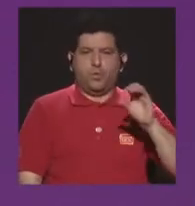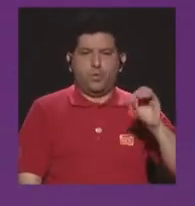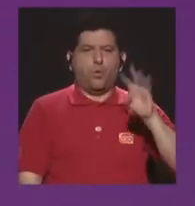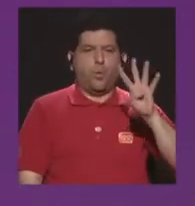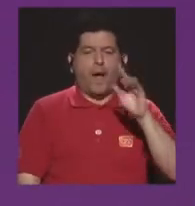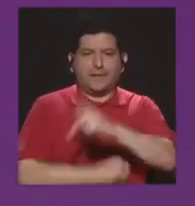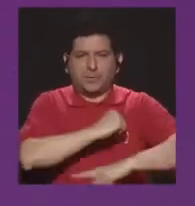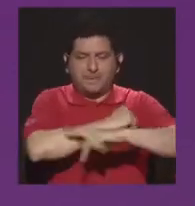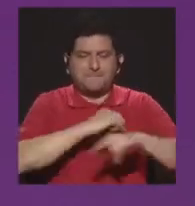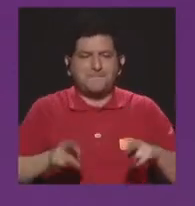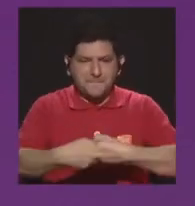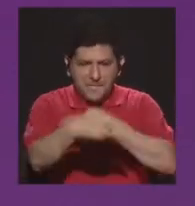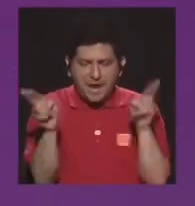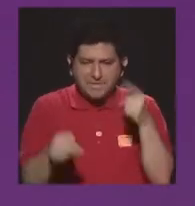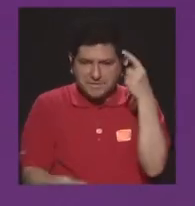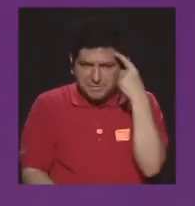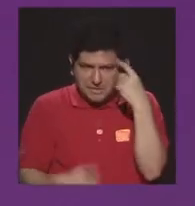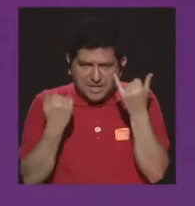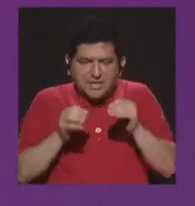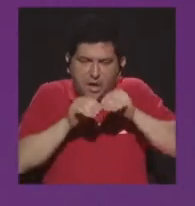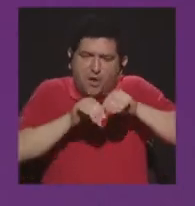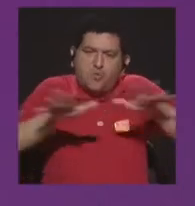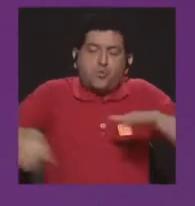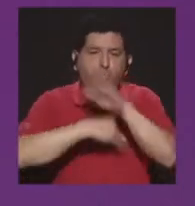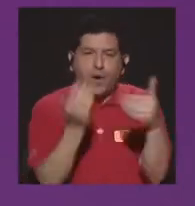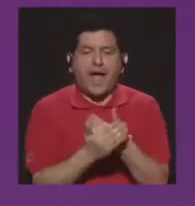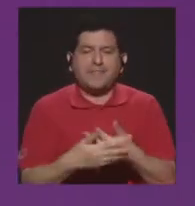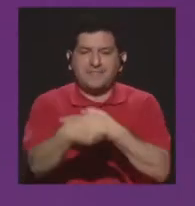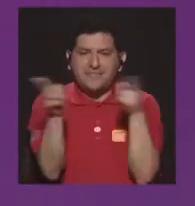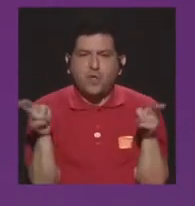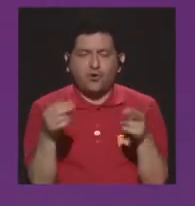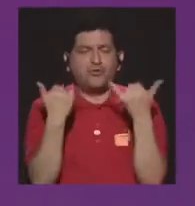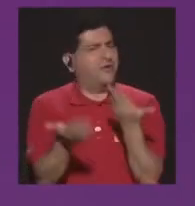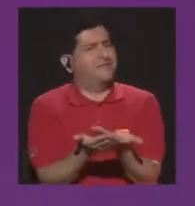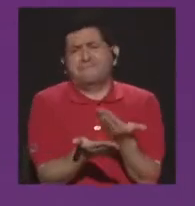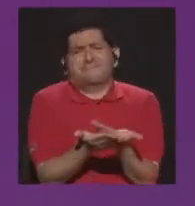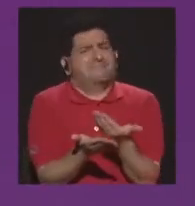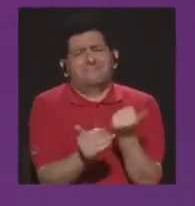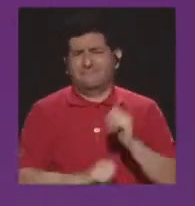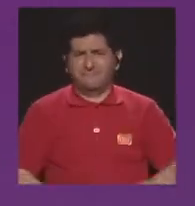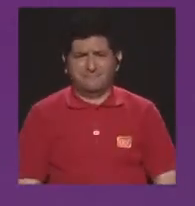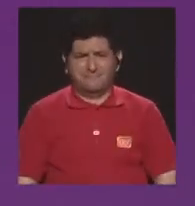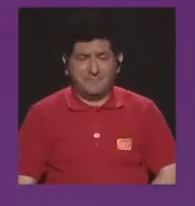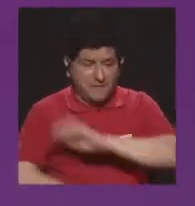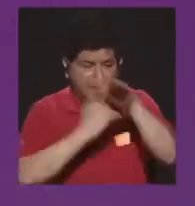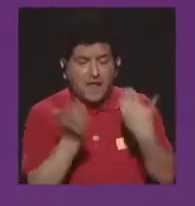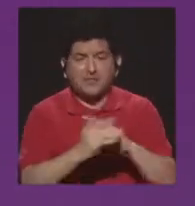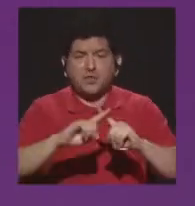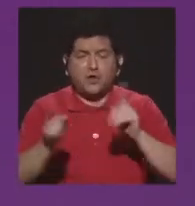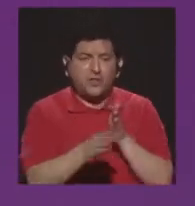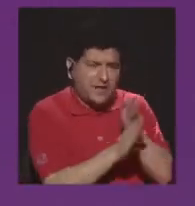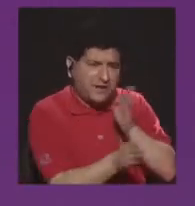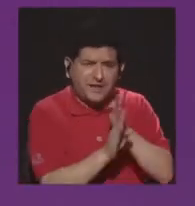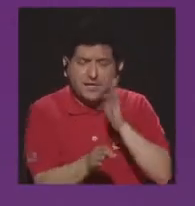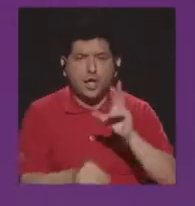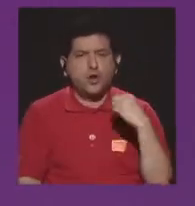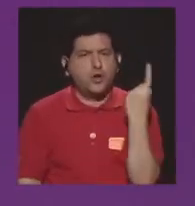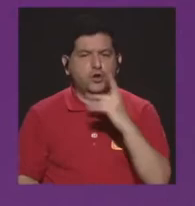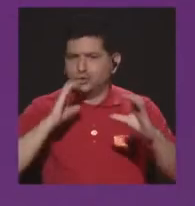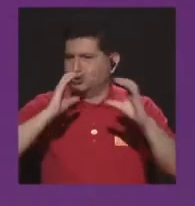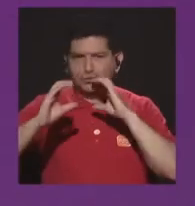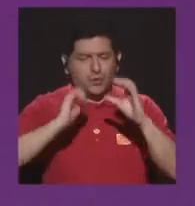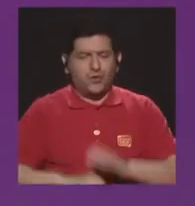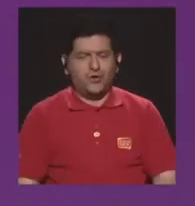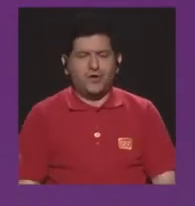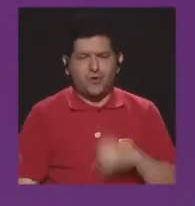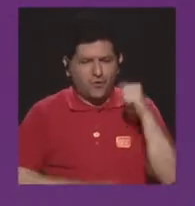nuestra región, podés pensar que esto es extendible a toda la región, y esto está más que probado. O sea, en todas las disciplinas y no solamente en comunicación,